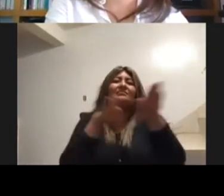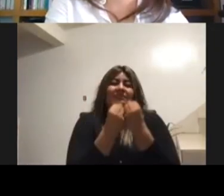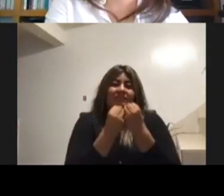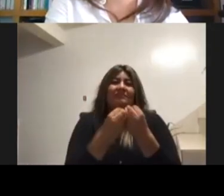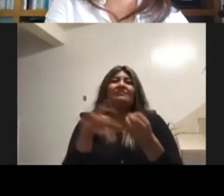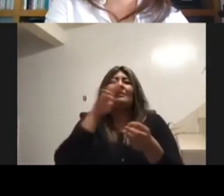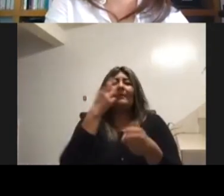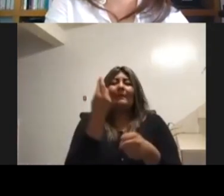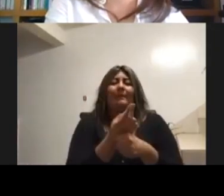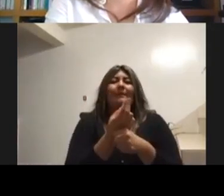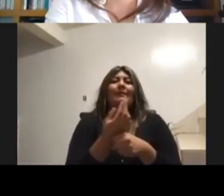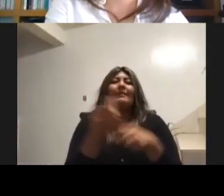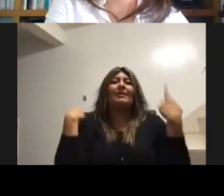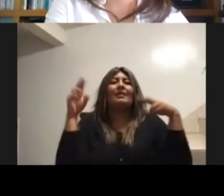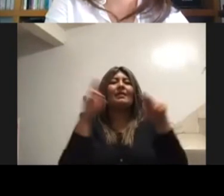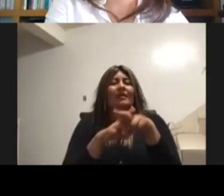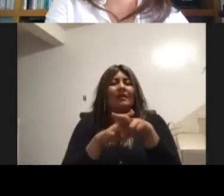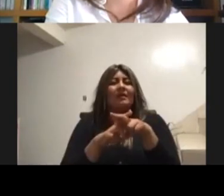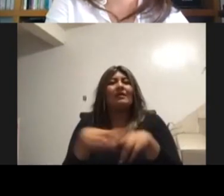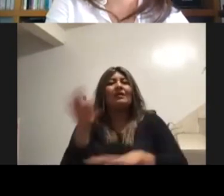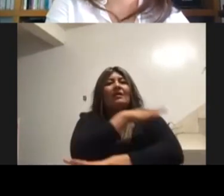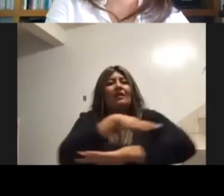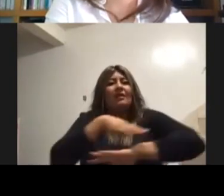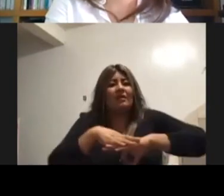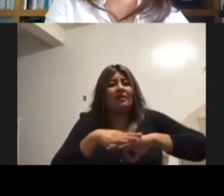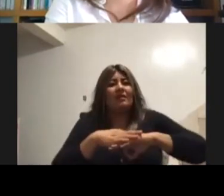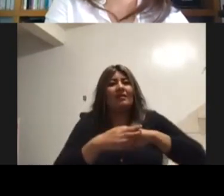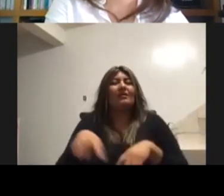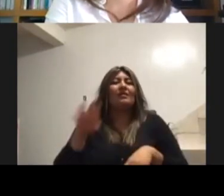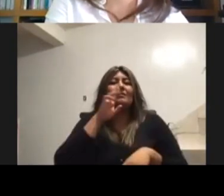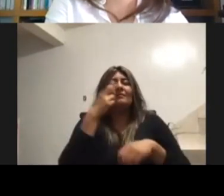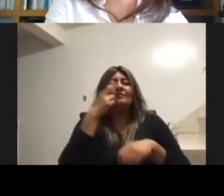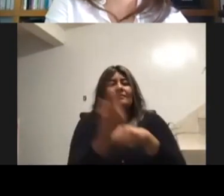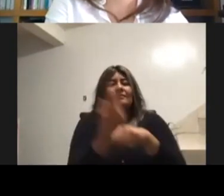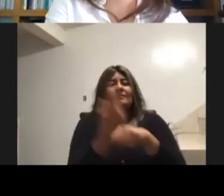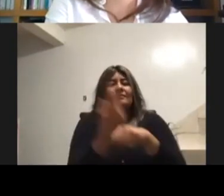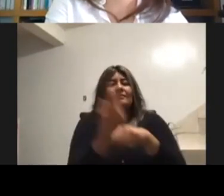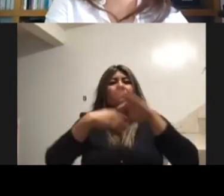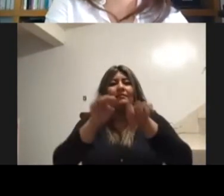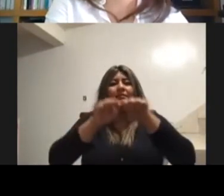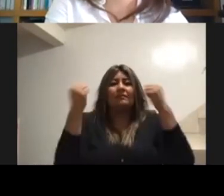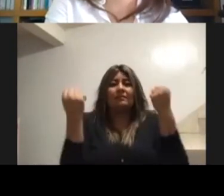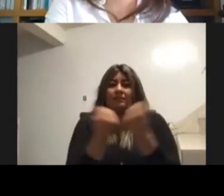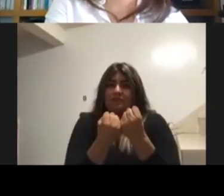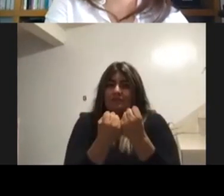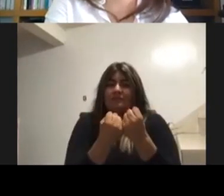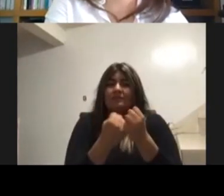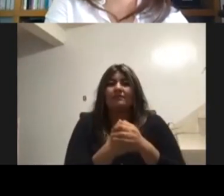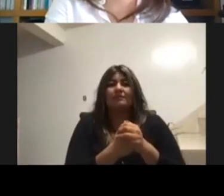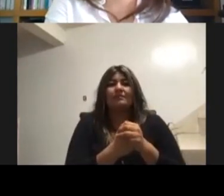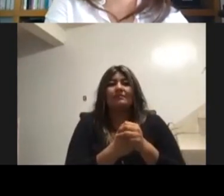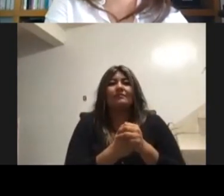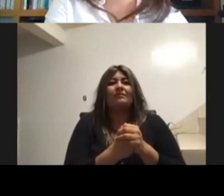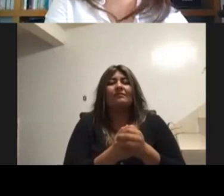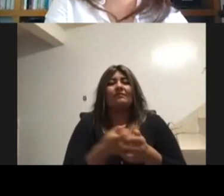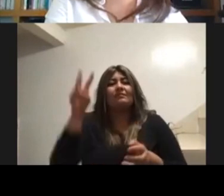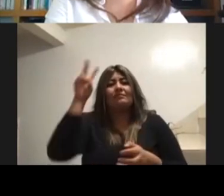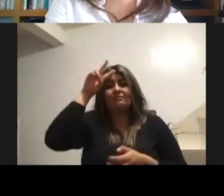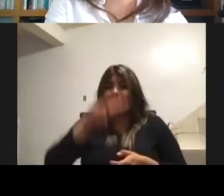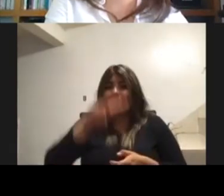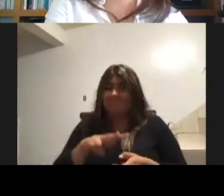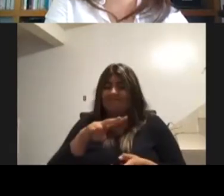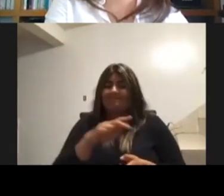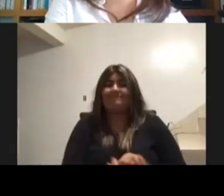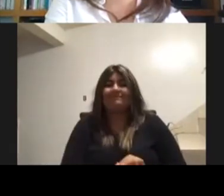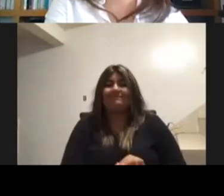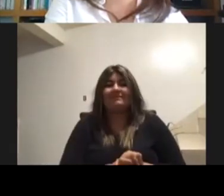responsabilidad colectiva, y a eso me refiero de verdad, de las organizaciones, las